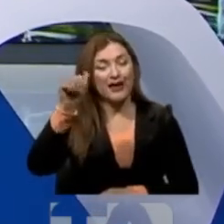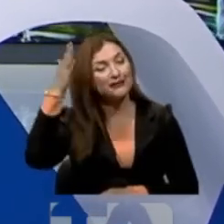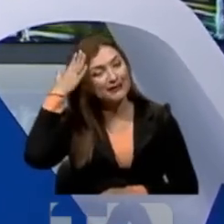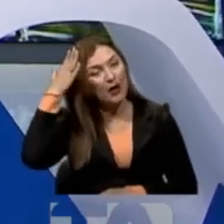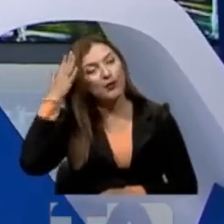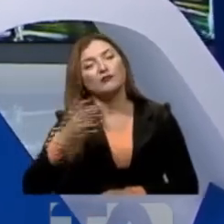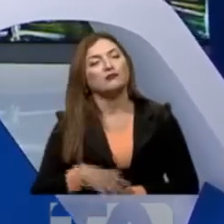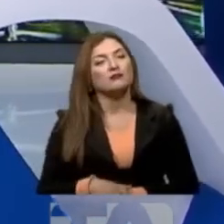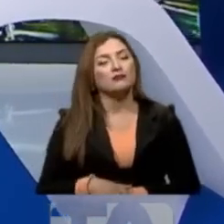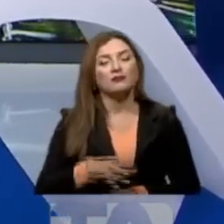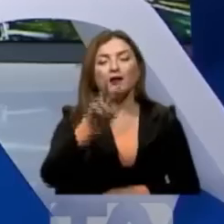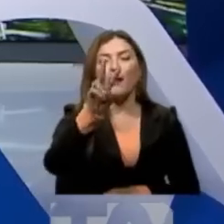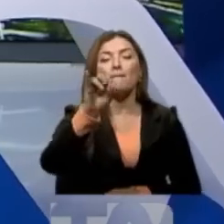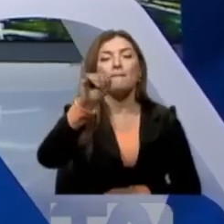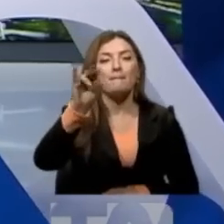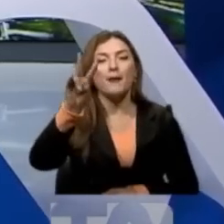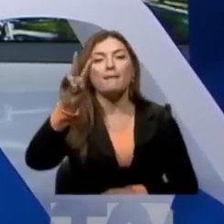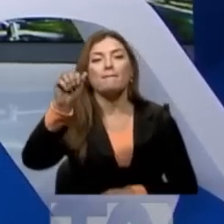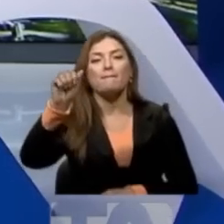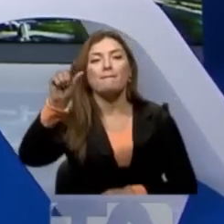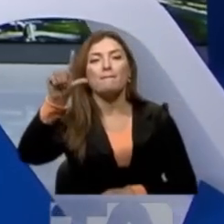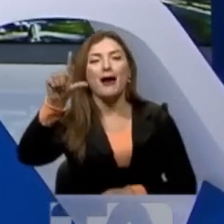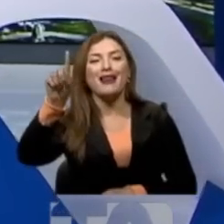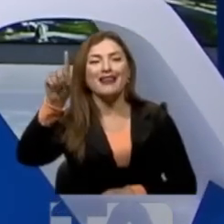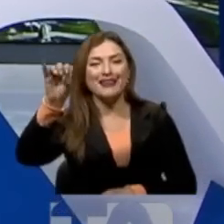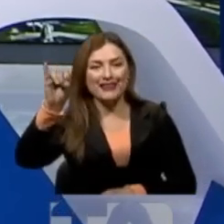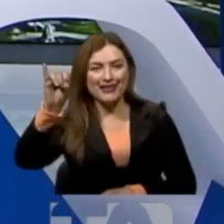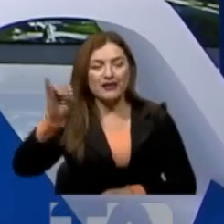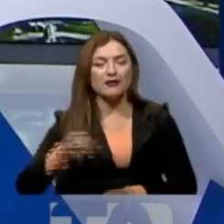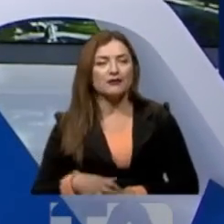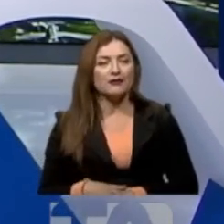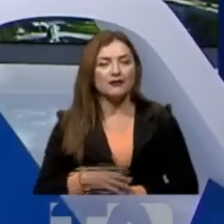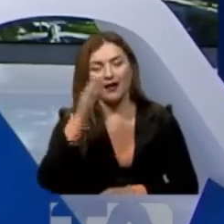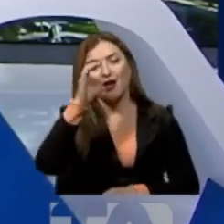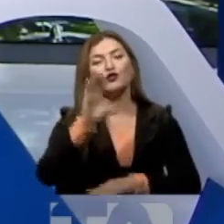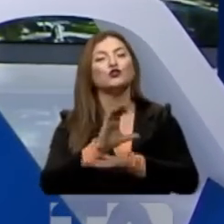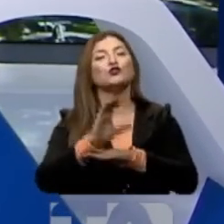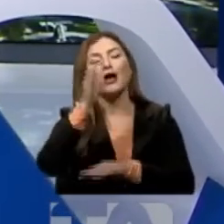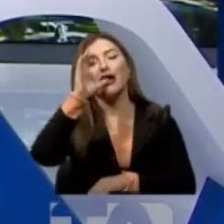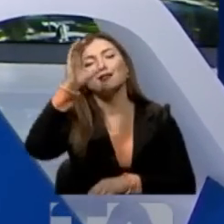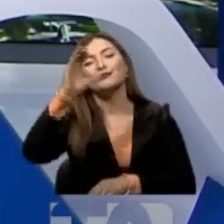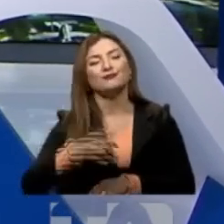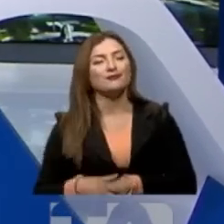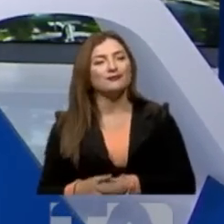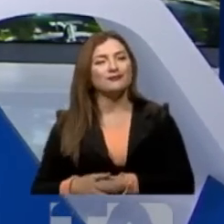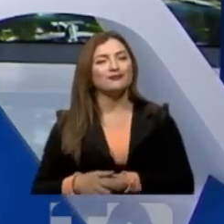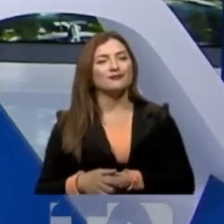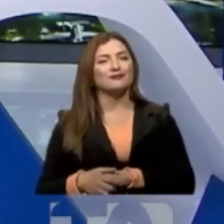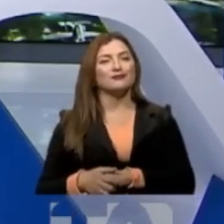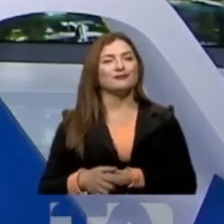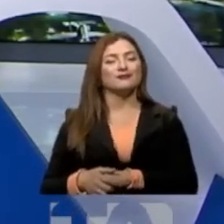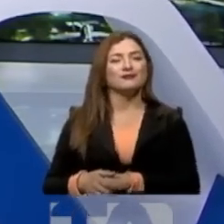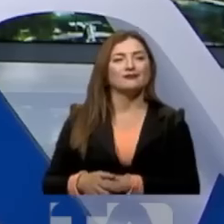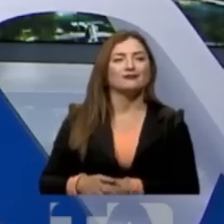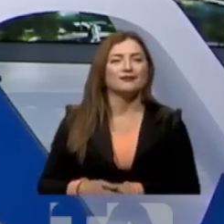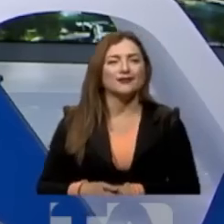quién es? Vivaldi. ¿Vivaldi? ¿Se llama? Son de las cuatro estaciones de Vivaldi, pero la pregunta es... ¿Cuál es? ¿Qué momento es de las cuatro